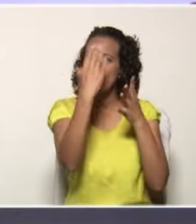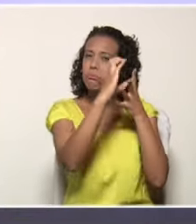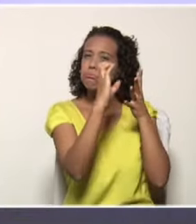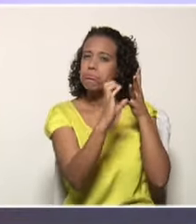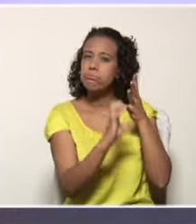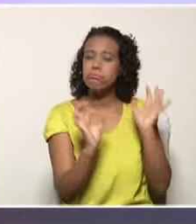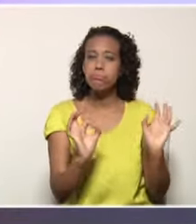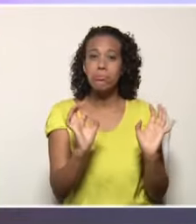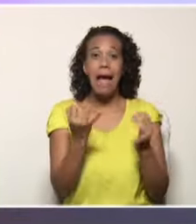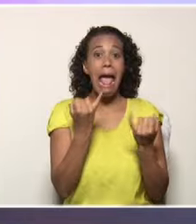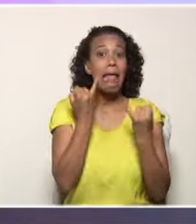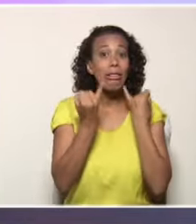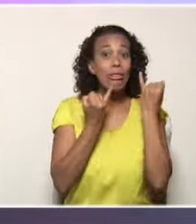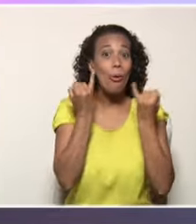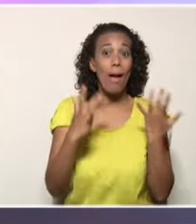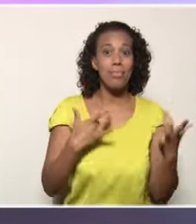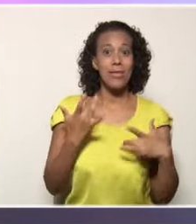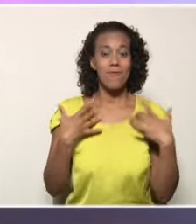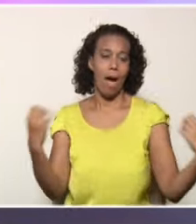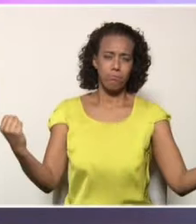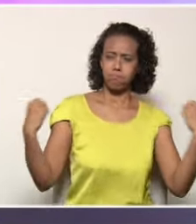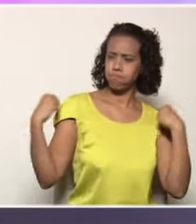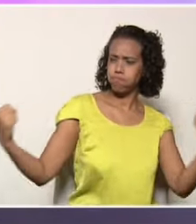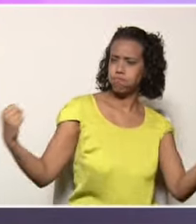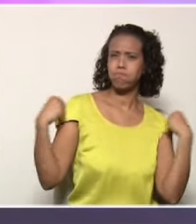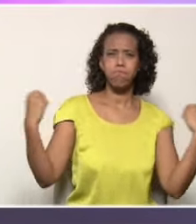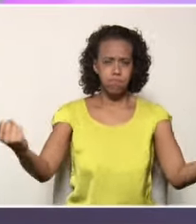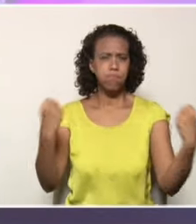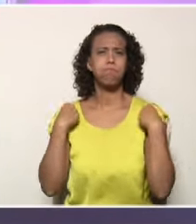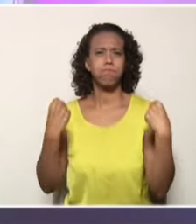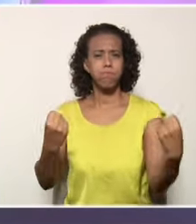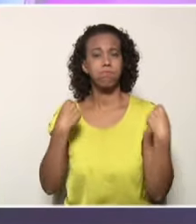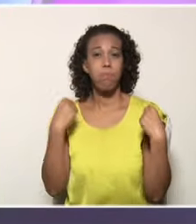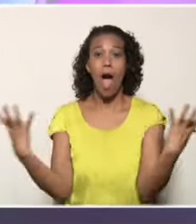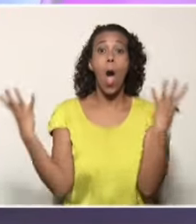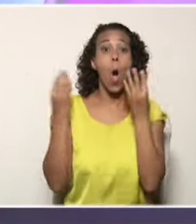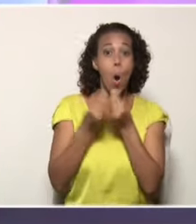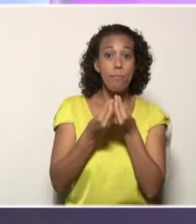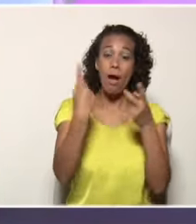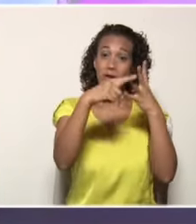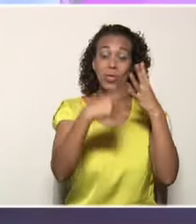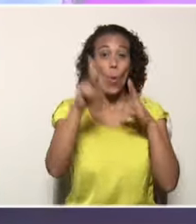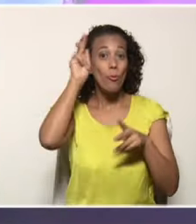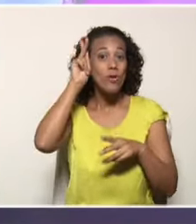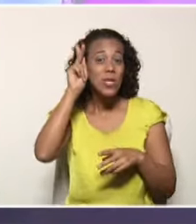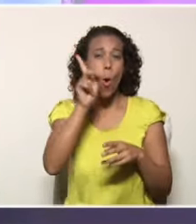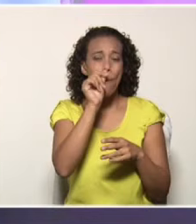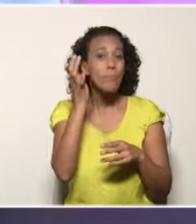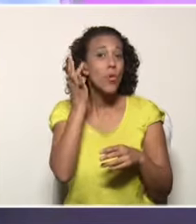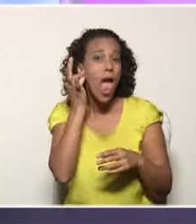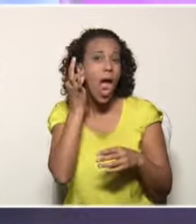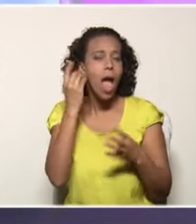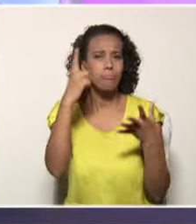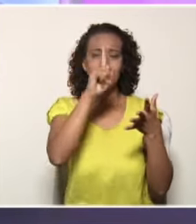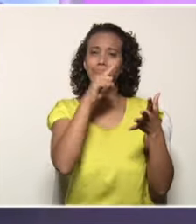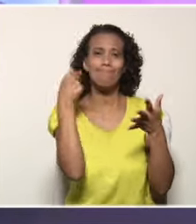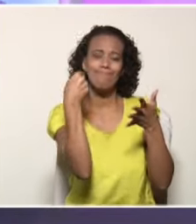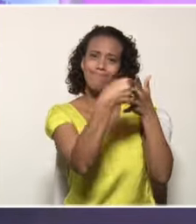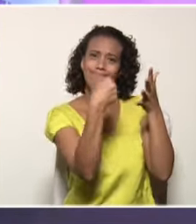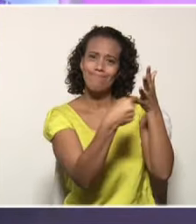hecho del idioma y la actividad física. En ese sentido, nos van a estar acompañando diversos profesores que les voy a nombrar